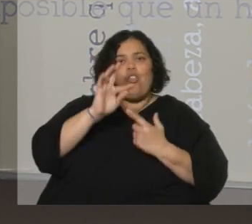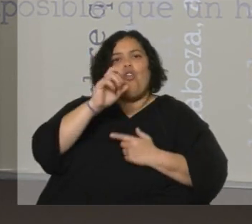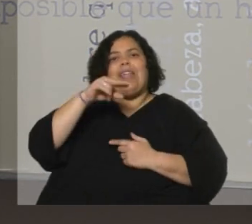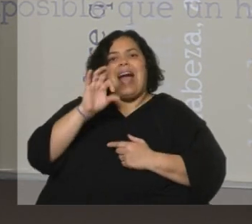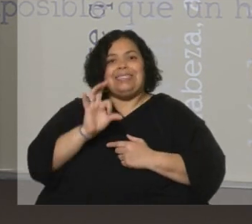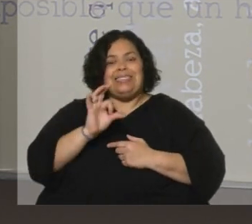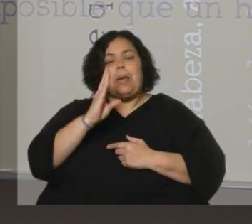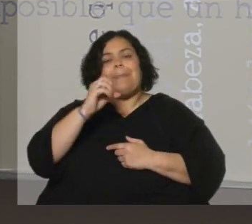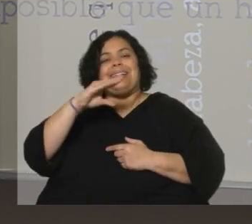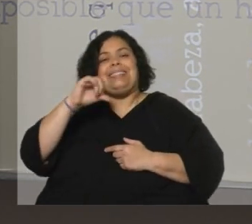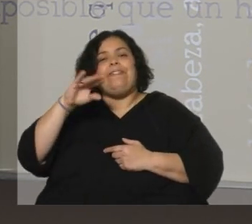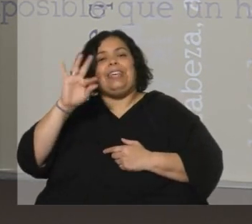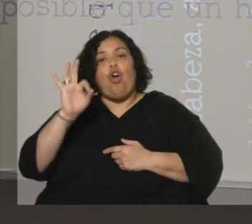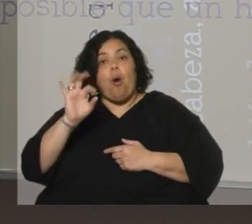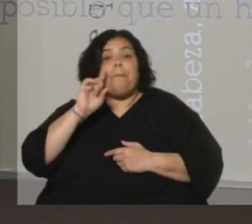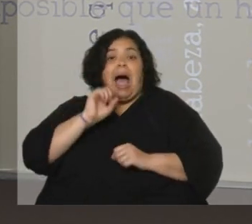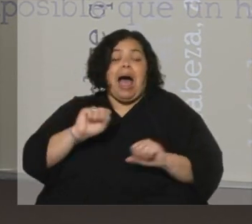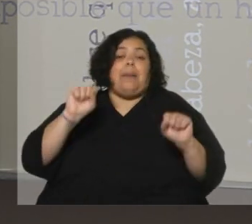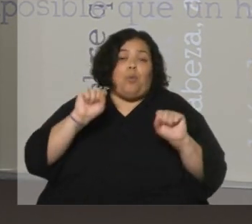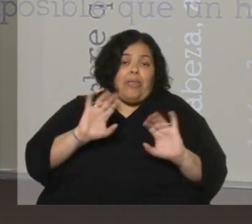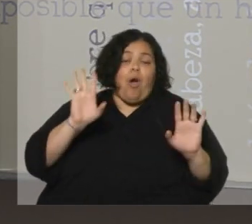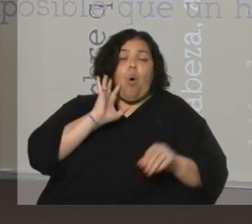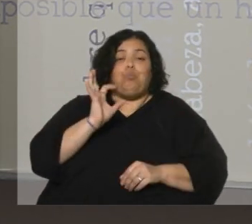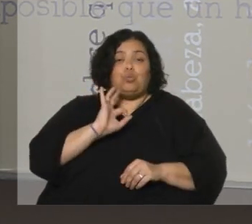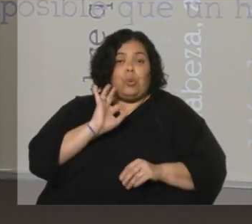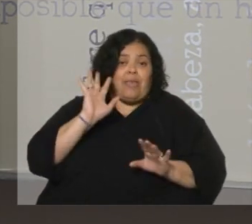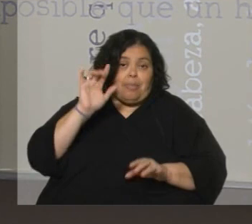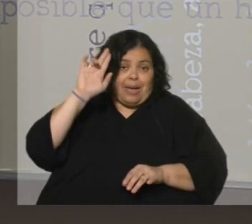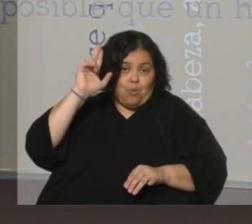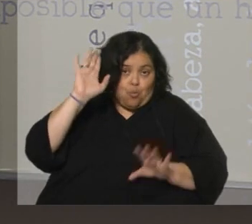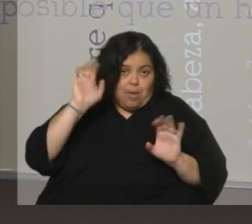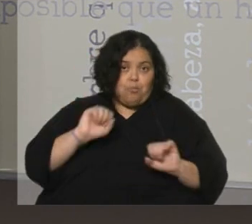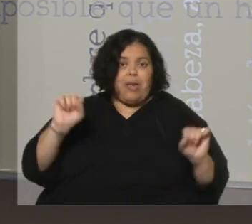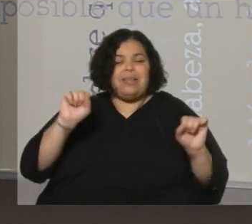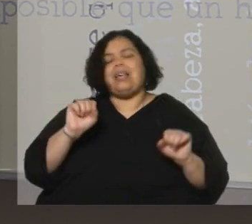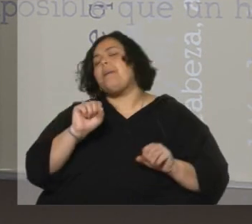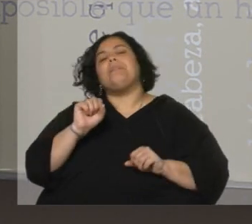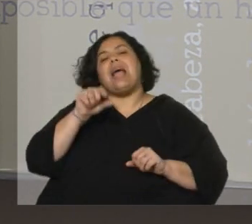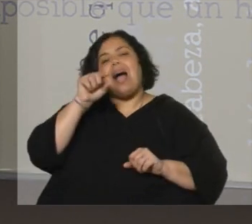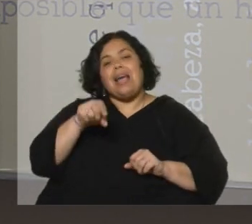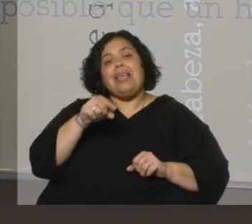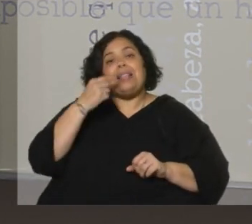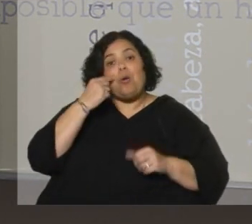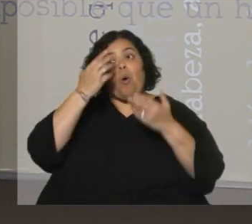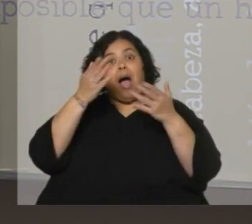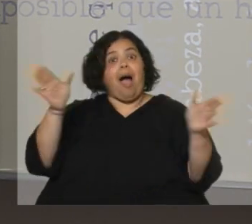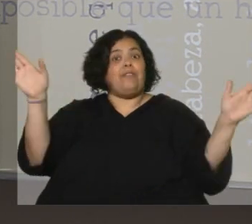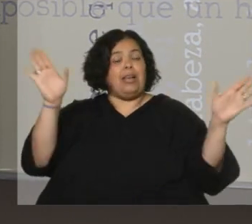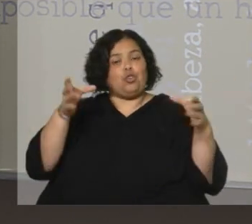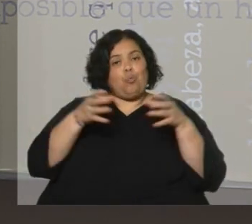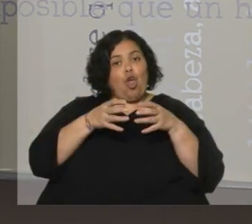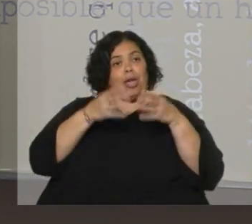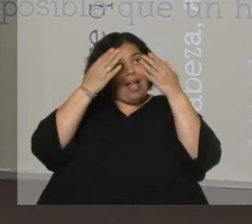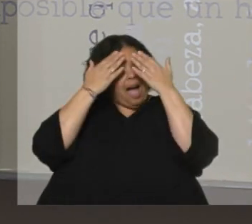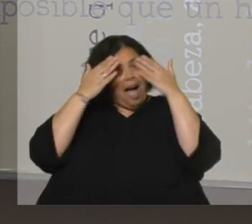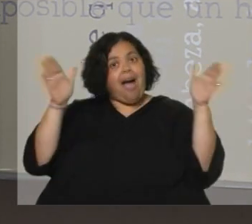este una una una gran este oportunidad para para Uruguay donde realmente está como bastante abierto el bloque se